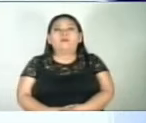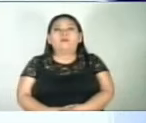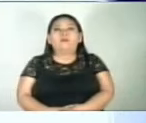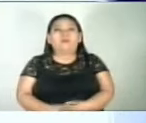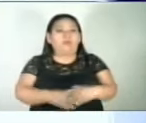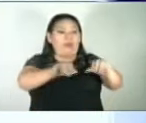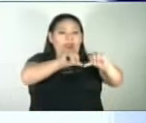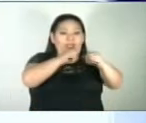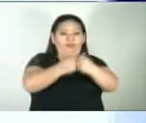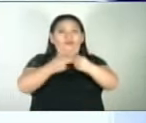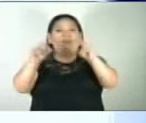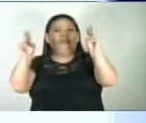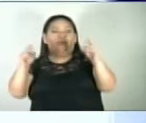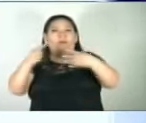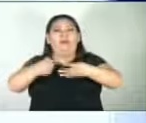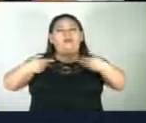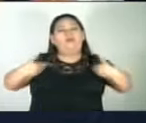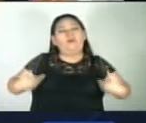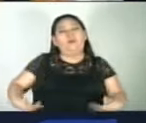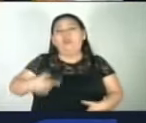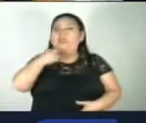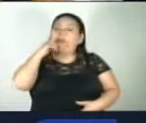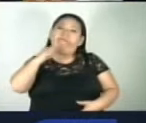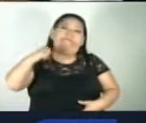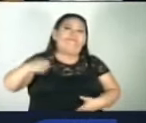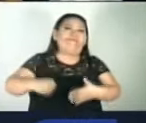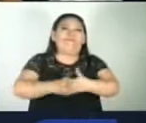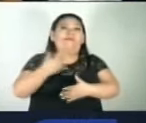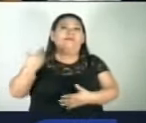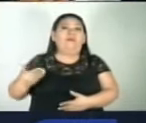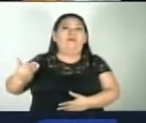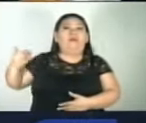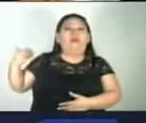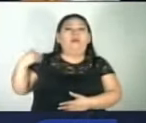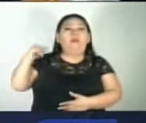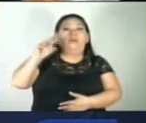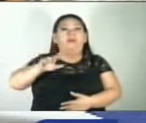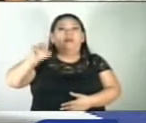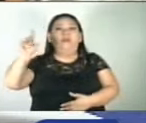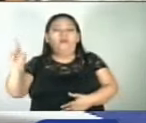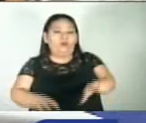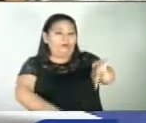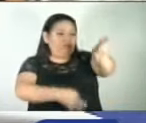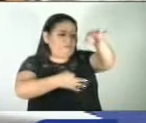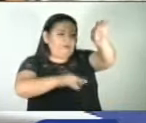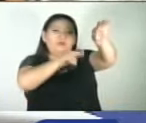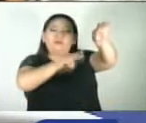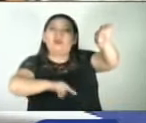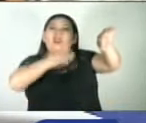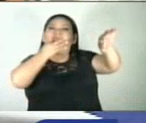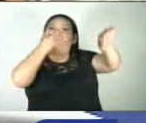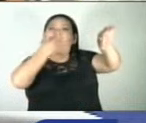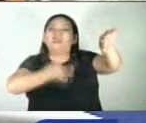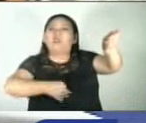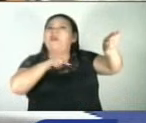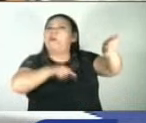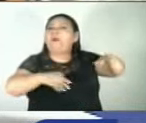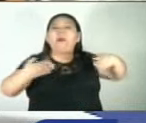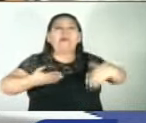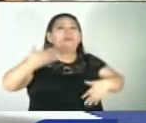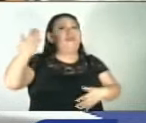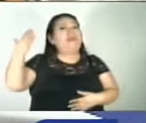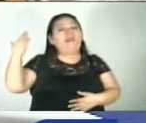Asociaciones de derechos humanos lamentan que a 31 años de emitido el informe de la Comisión de la Verdad que refleja las actuaciones